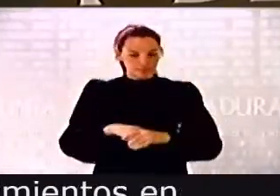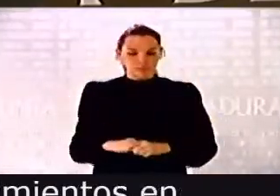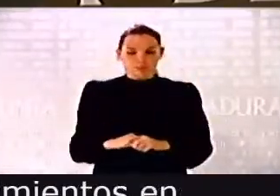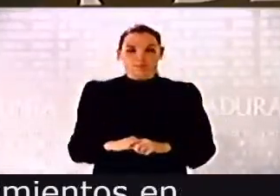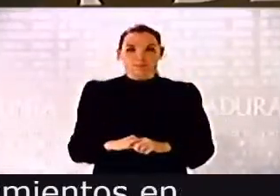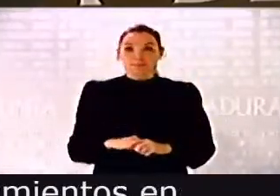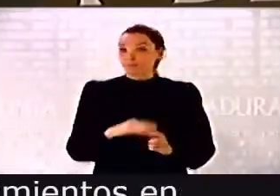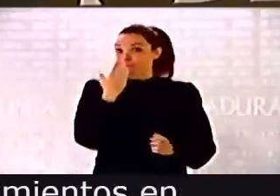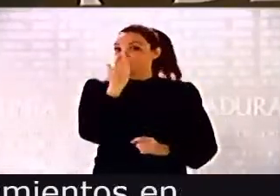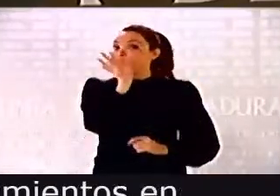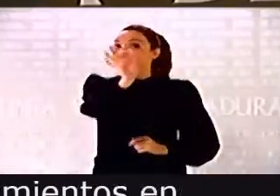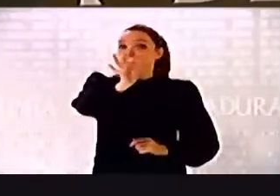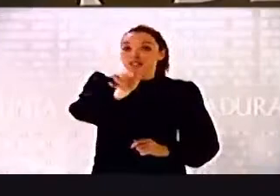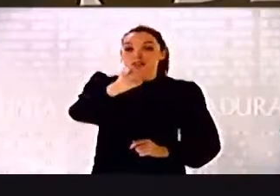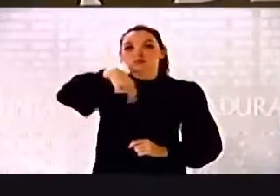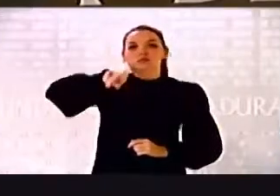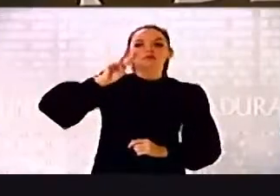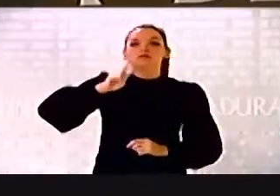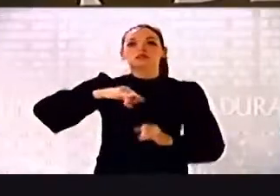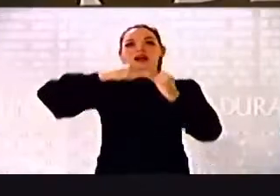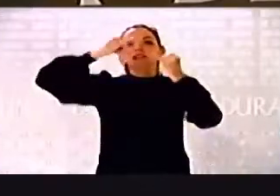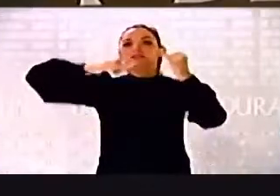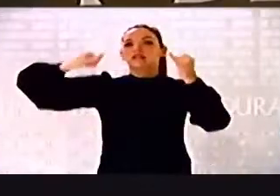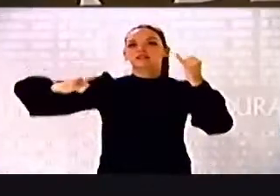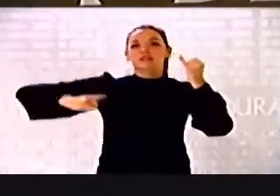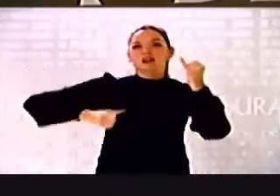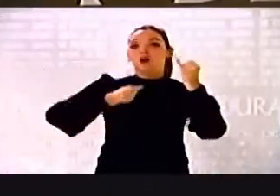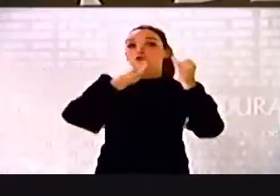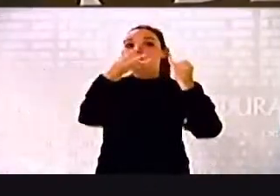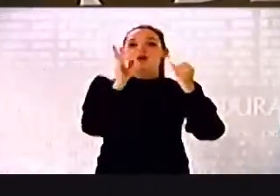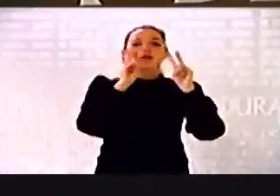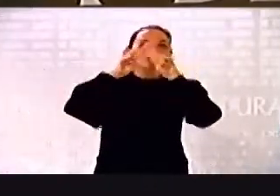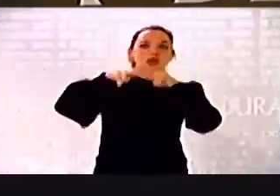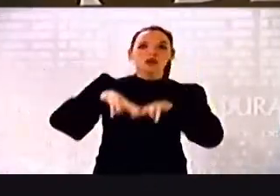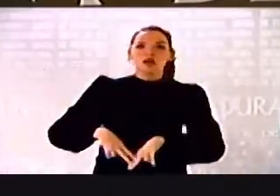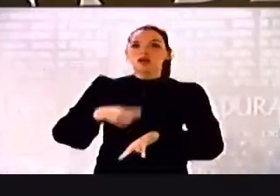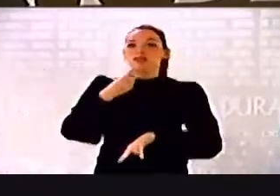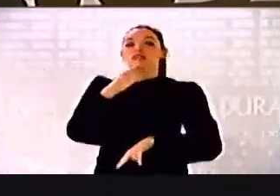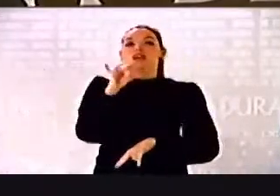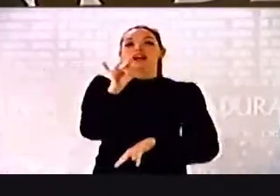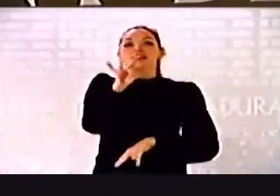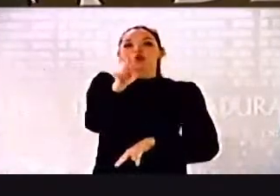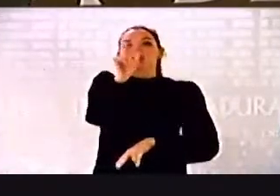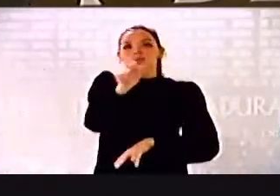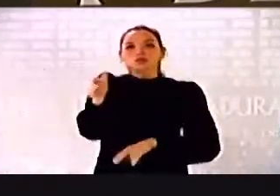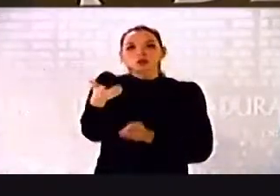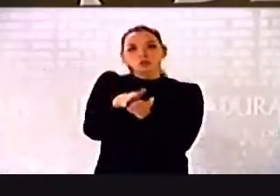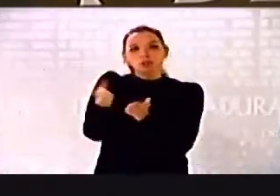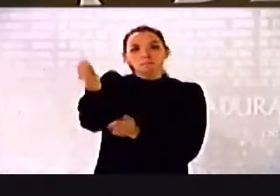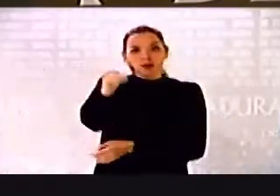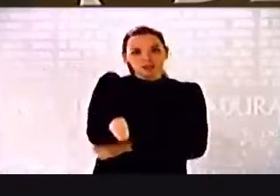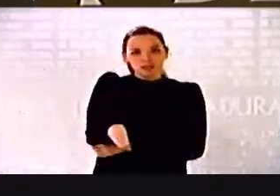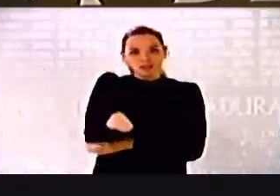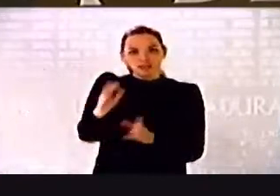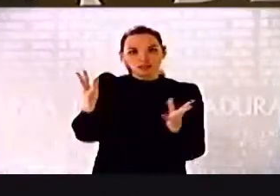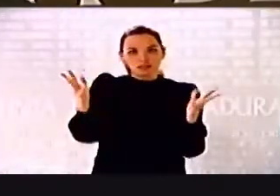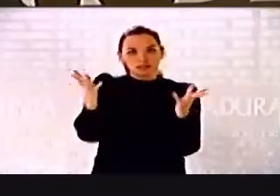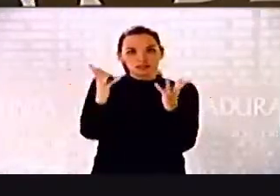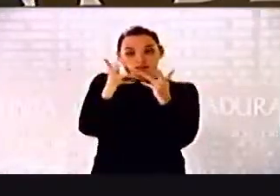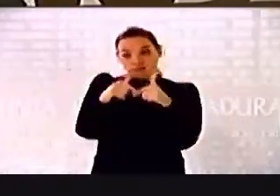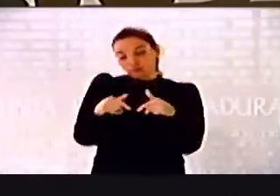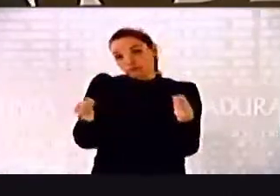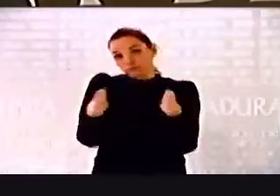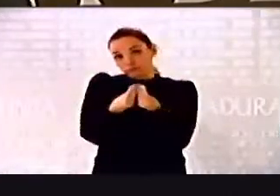Bien, es verdad que verán algunas estadísticas donde hay 14 fallecidos más que, si bien tuvieron el virus,